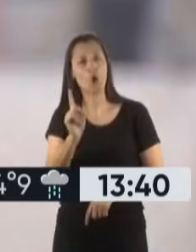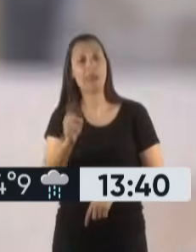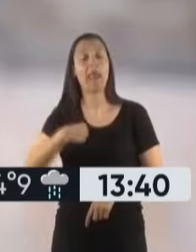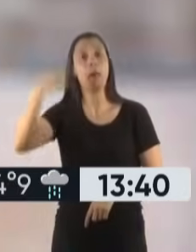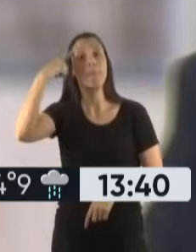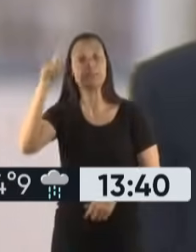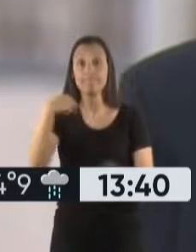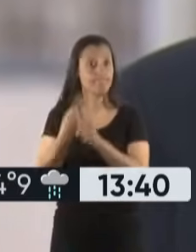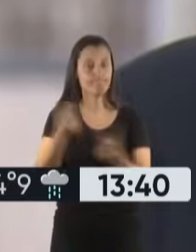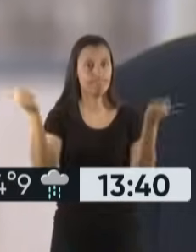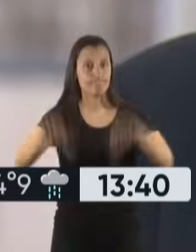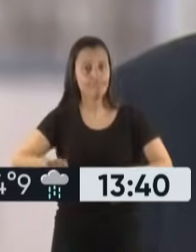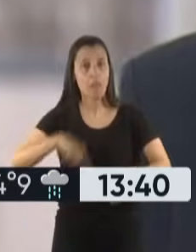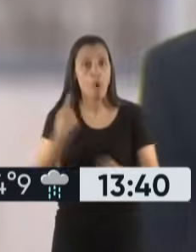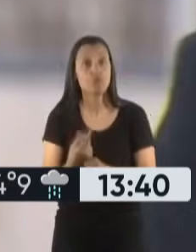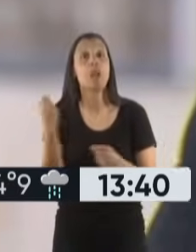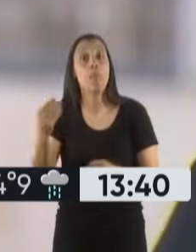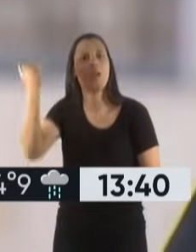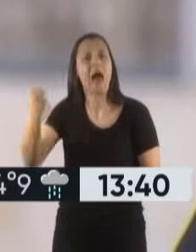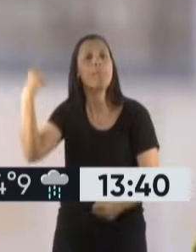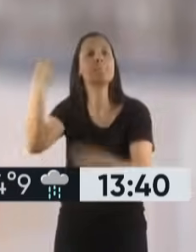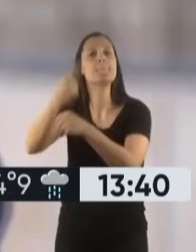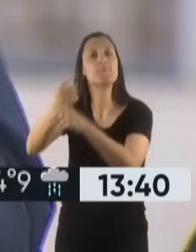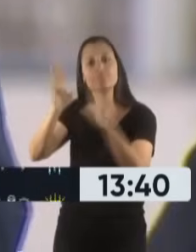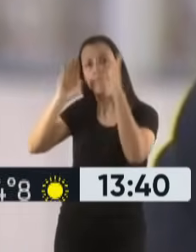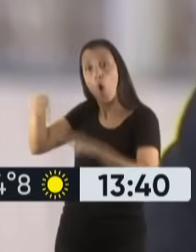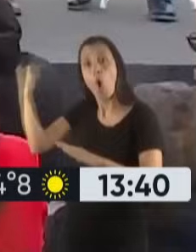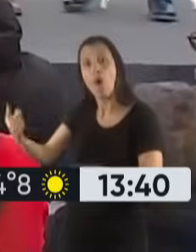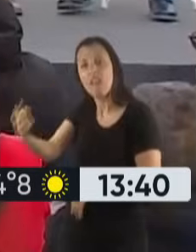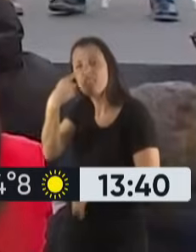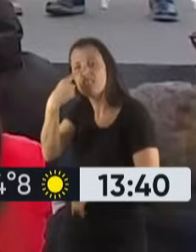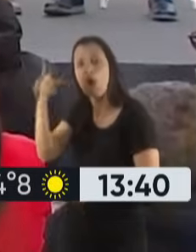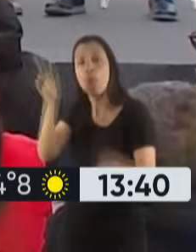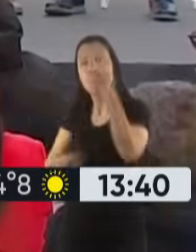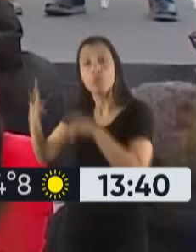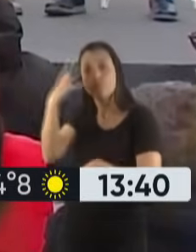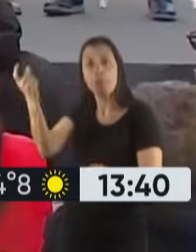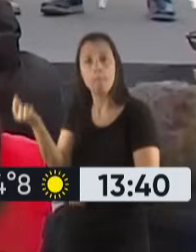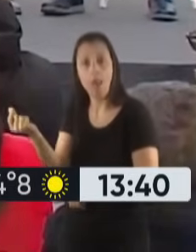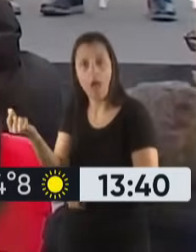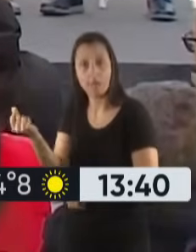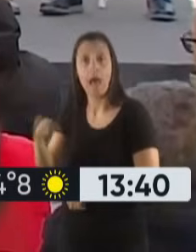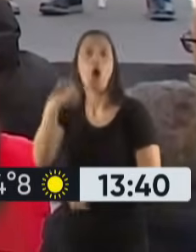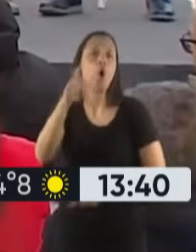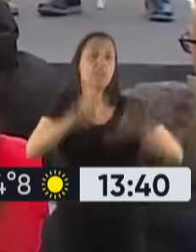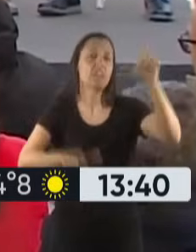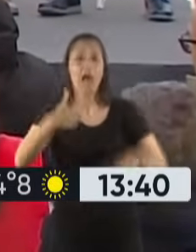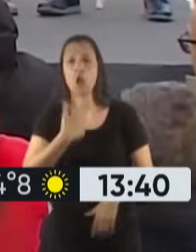otras prioridades, una mirada más financiera. Hay otros que no van a querer porque no les